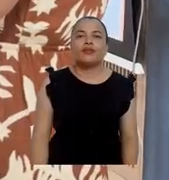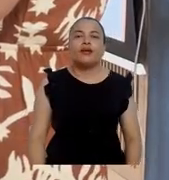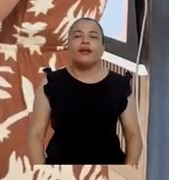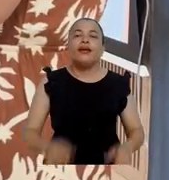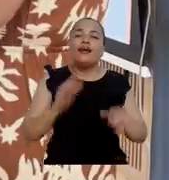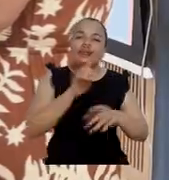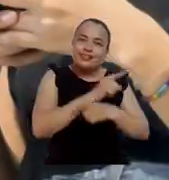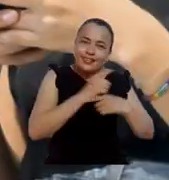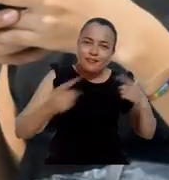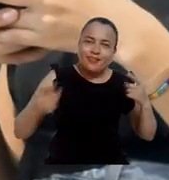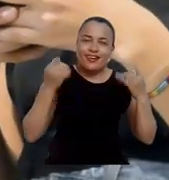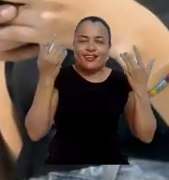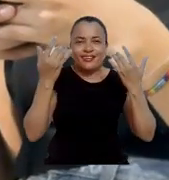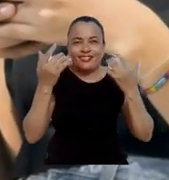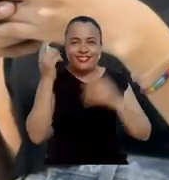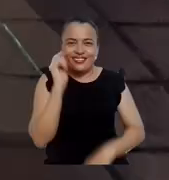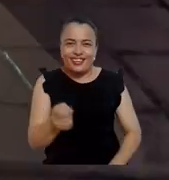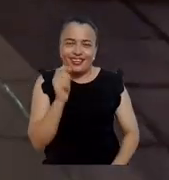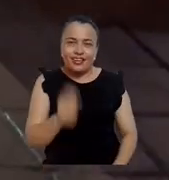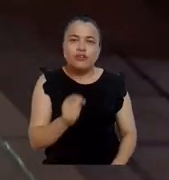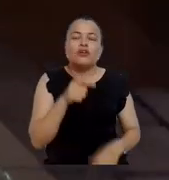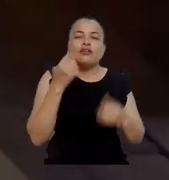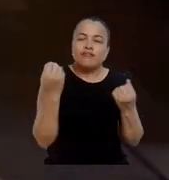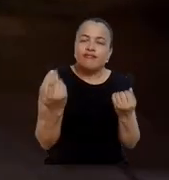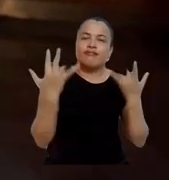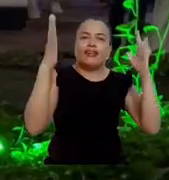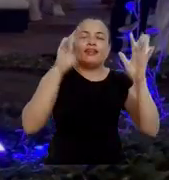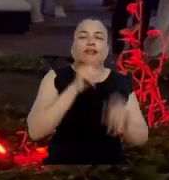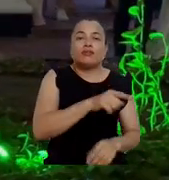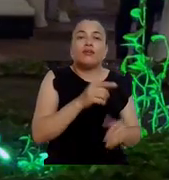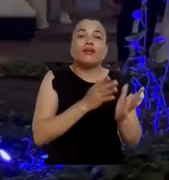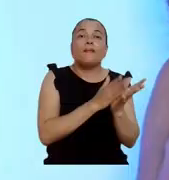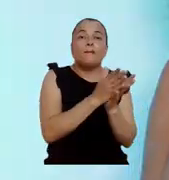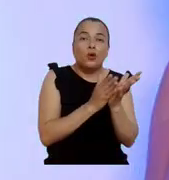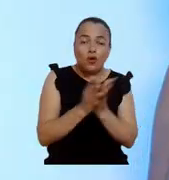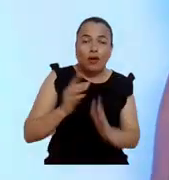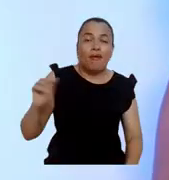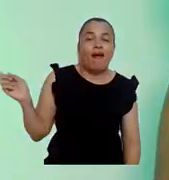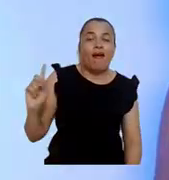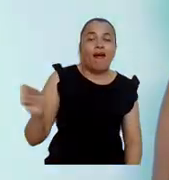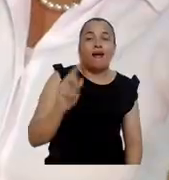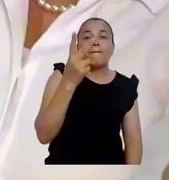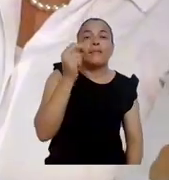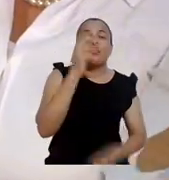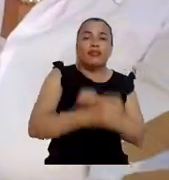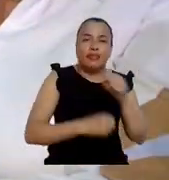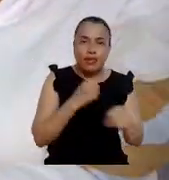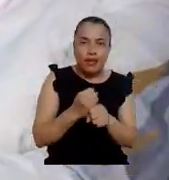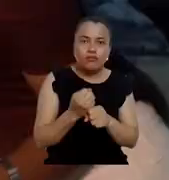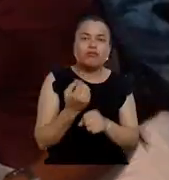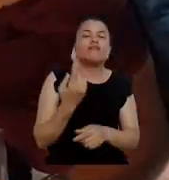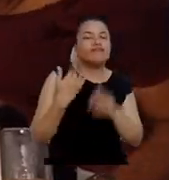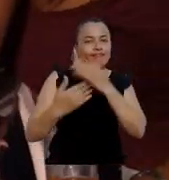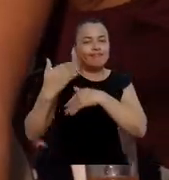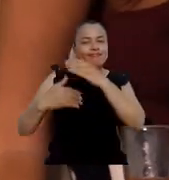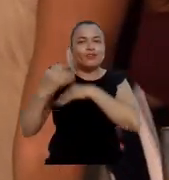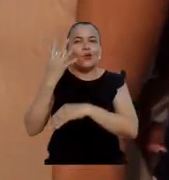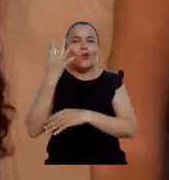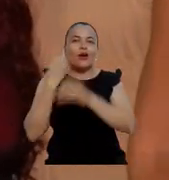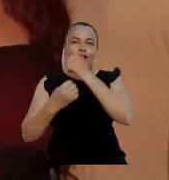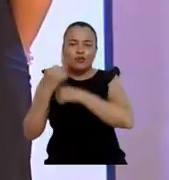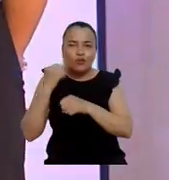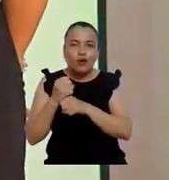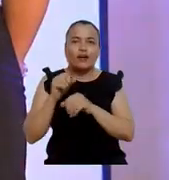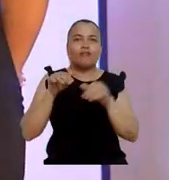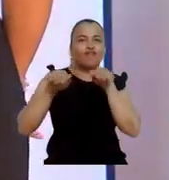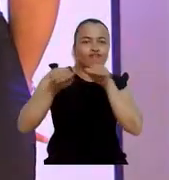La Semana del Derecho culminó con la conmemoración de los 20 años de este programa académico, que desde hace 4 años promueve este escenario